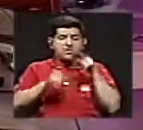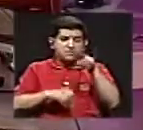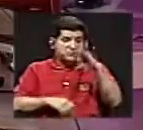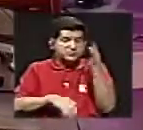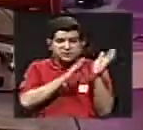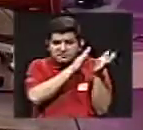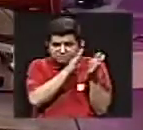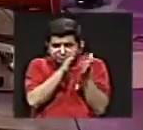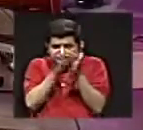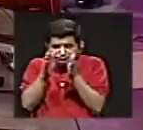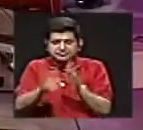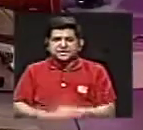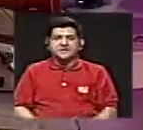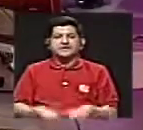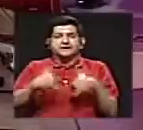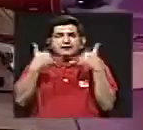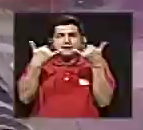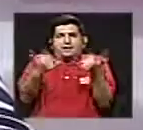ahora,